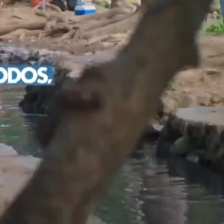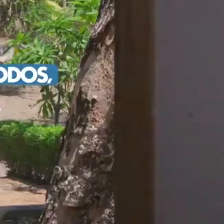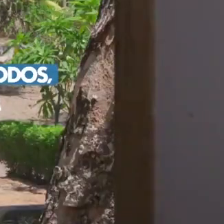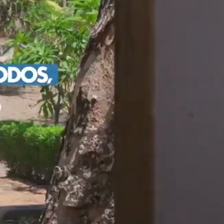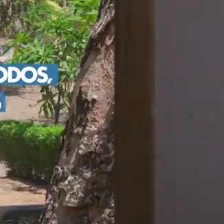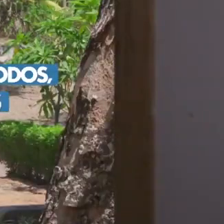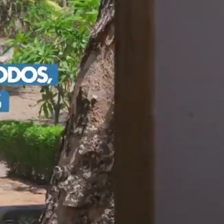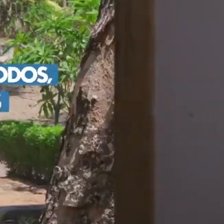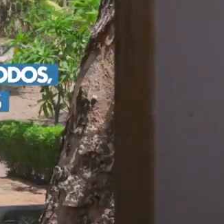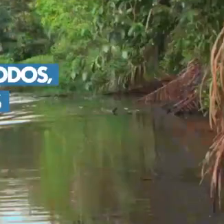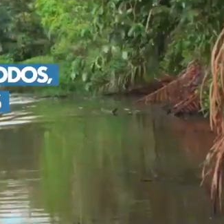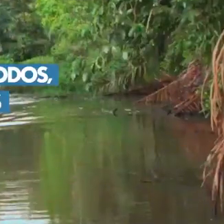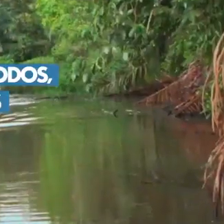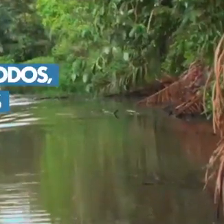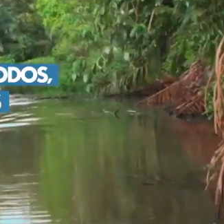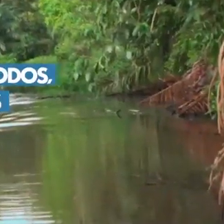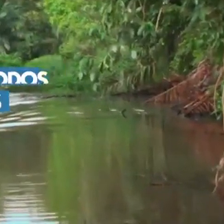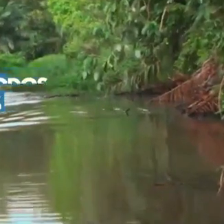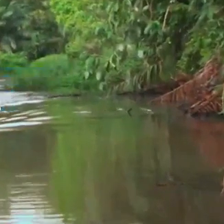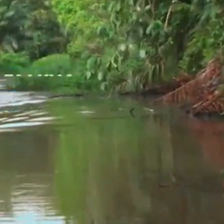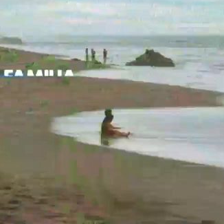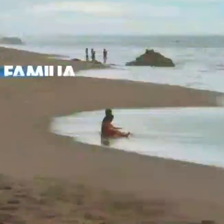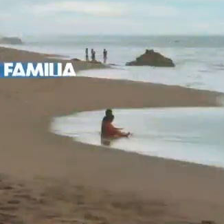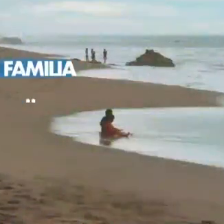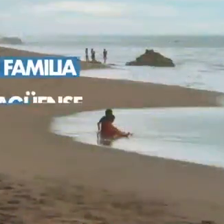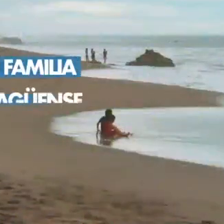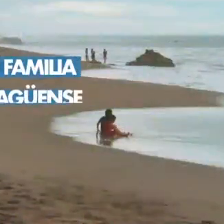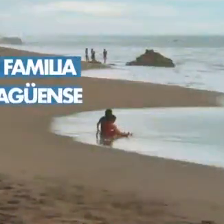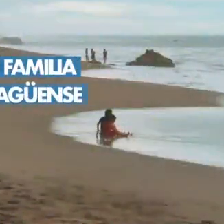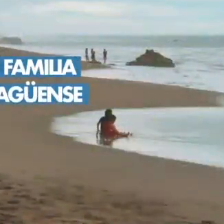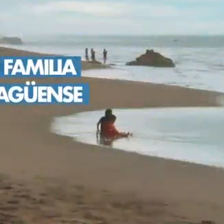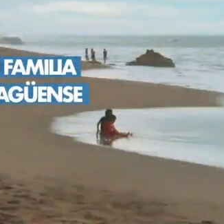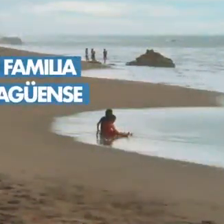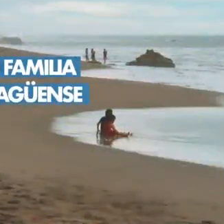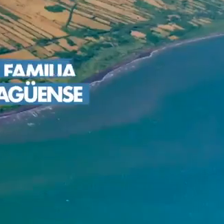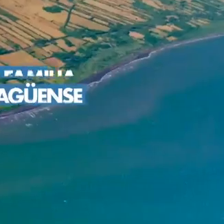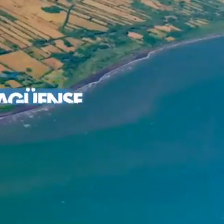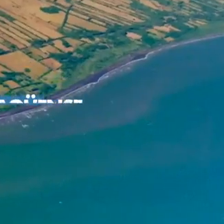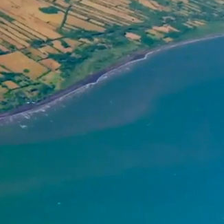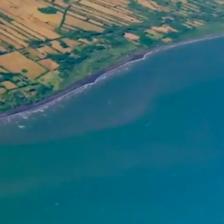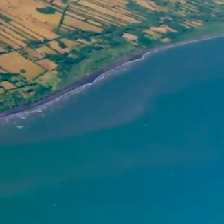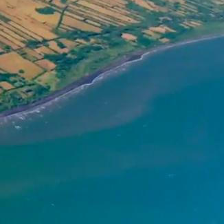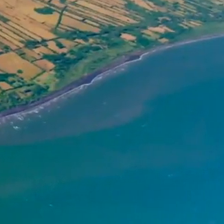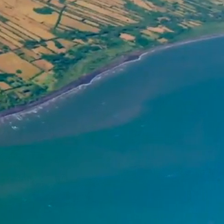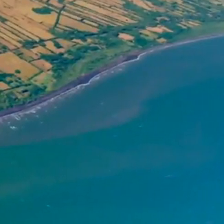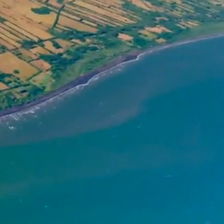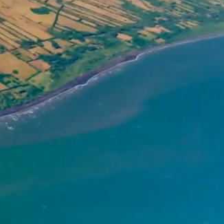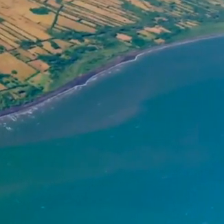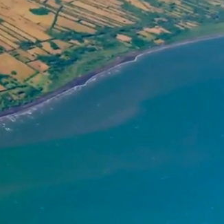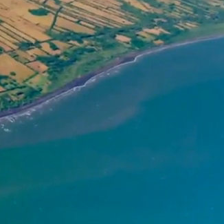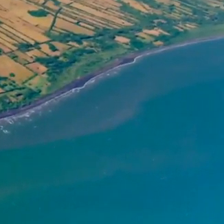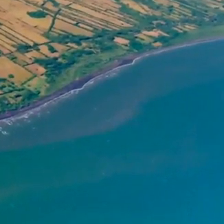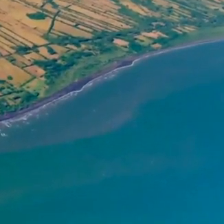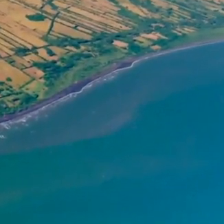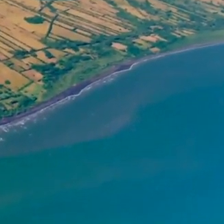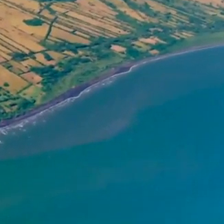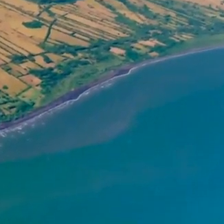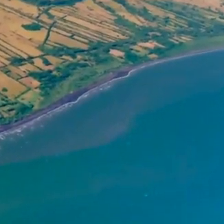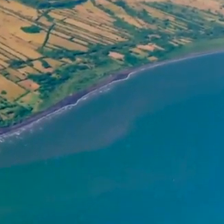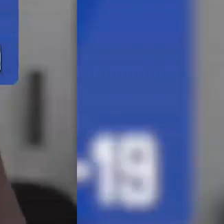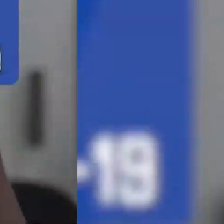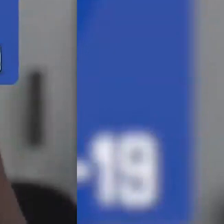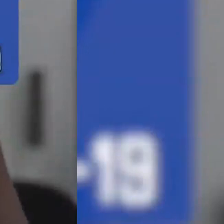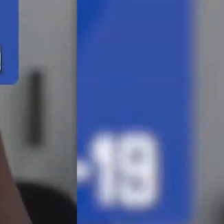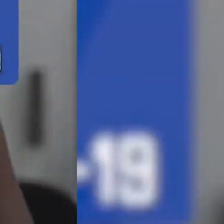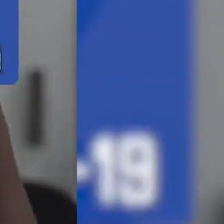madres, reuniéndonos todos sanos y seguros como familia nicaragüense, con la gracia de Dios.